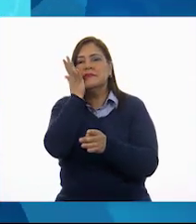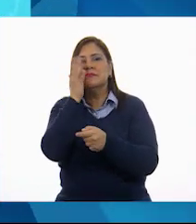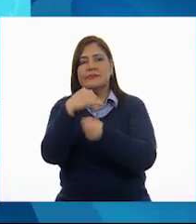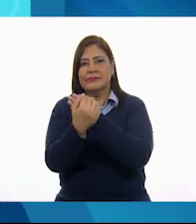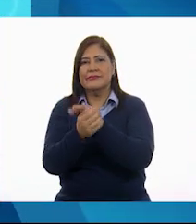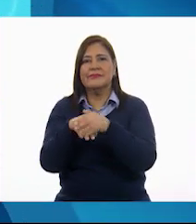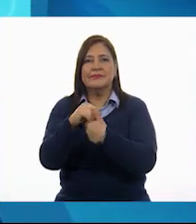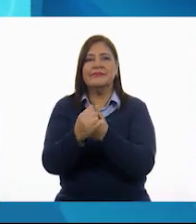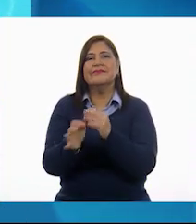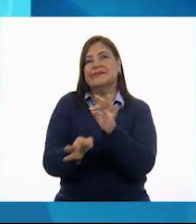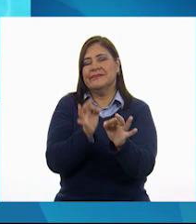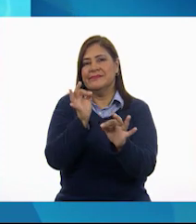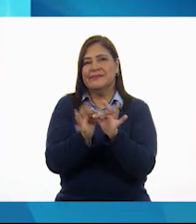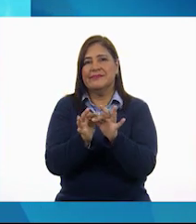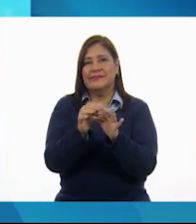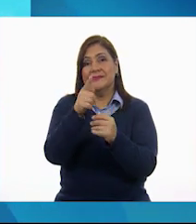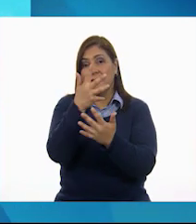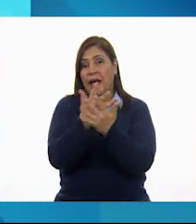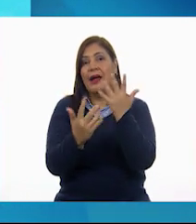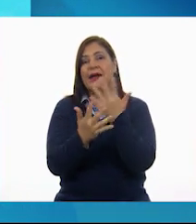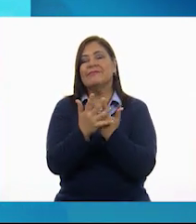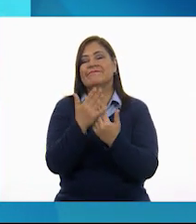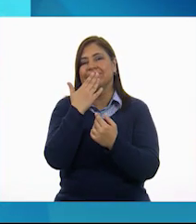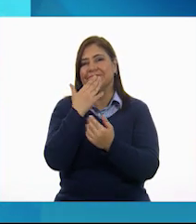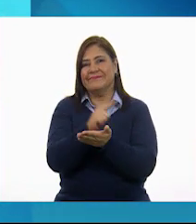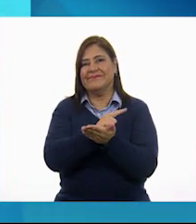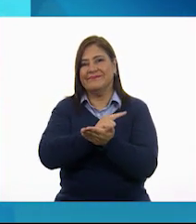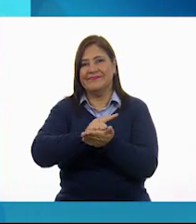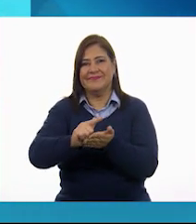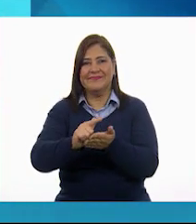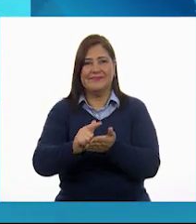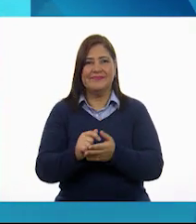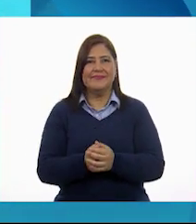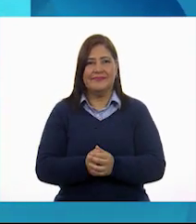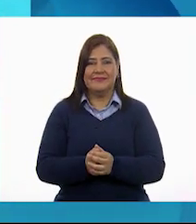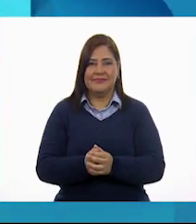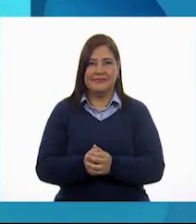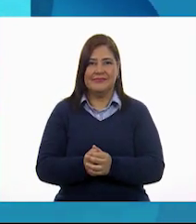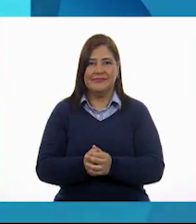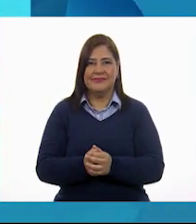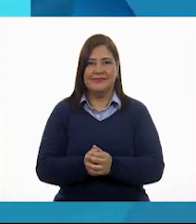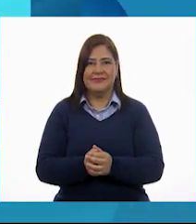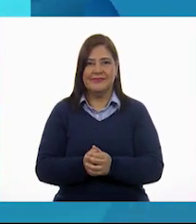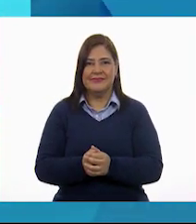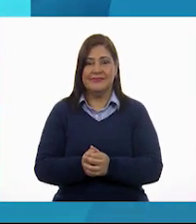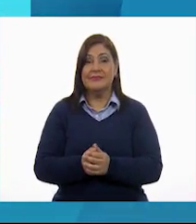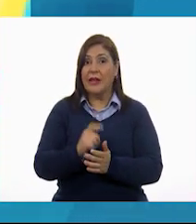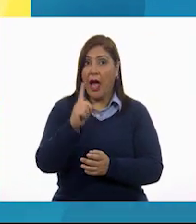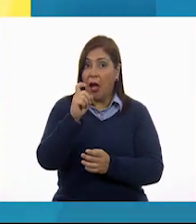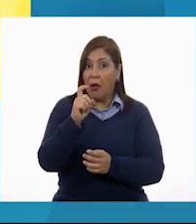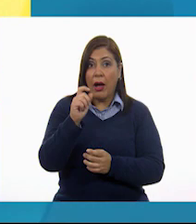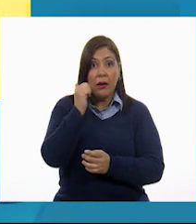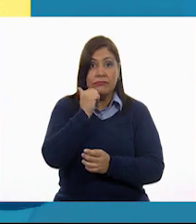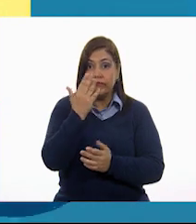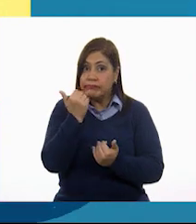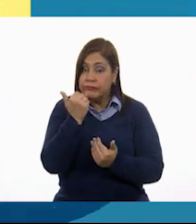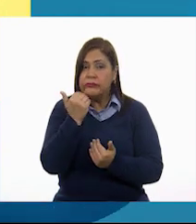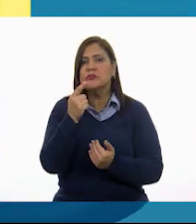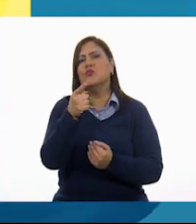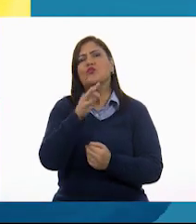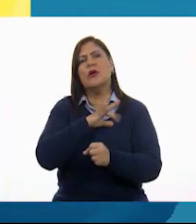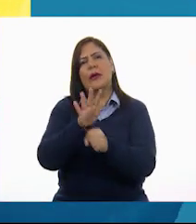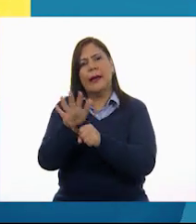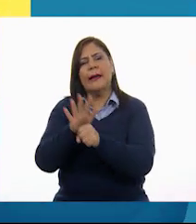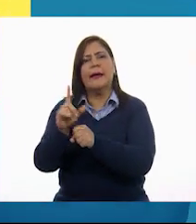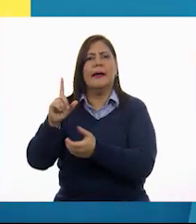Sécalas con una toalla. ¡Y listo! ¡Tus manos están limpias! Si no tienes agua y jabón,